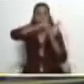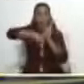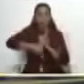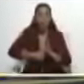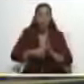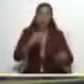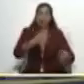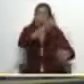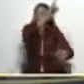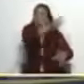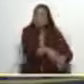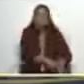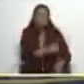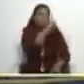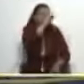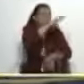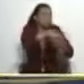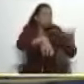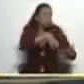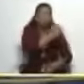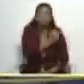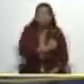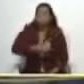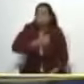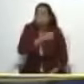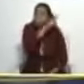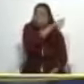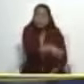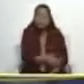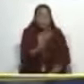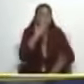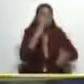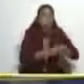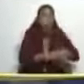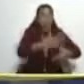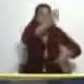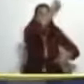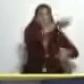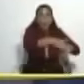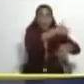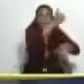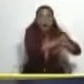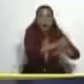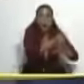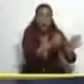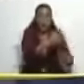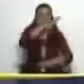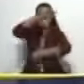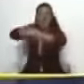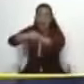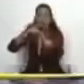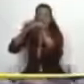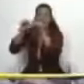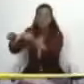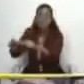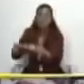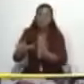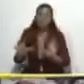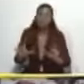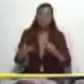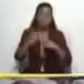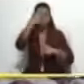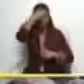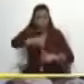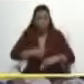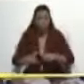caiga quien caiga, y ustedes saben que cuentan conmigo. No les voy a fallar jamás, ni